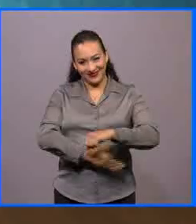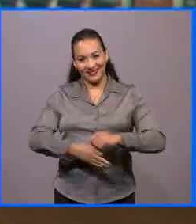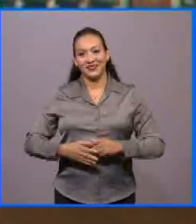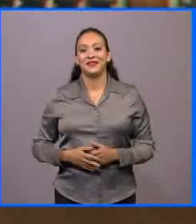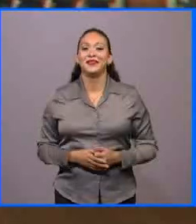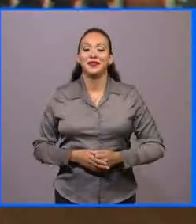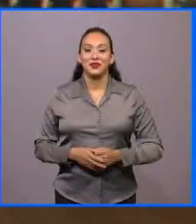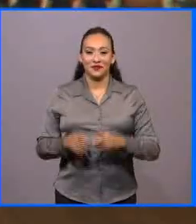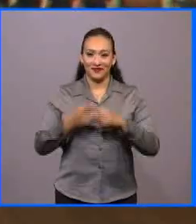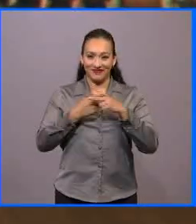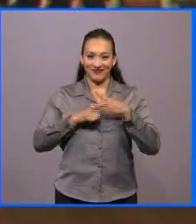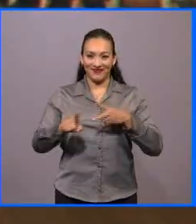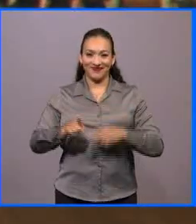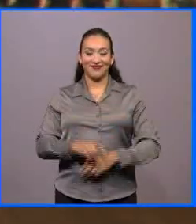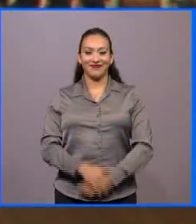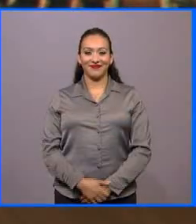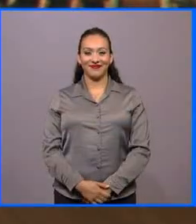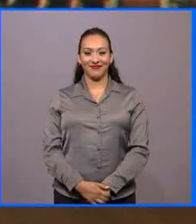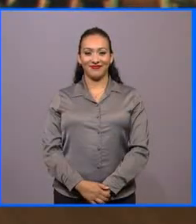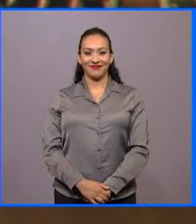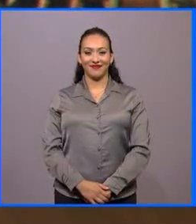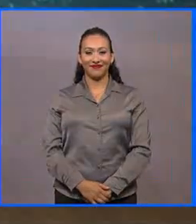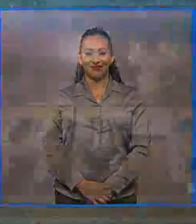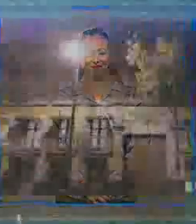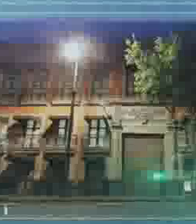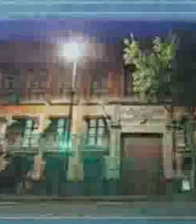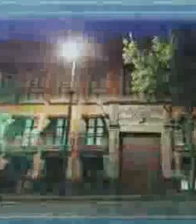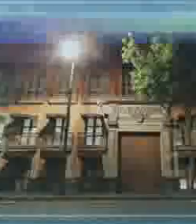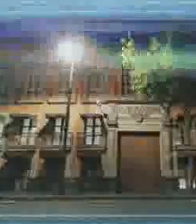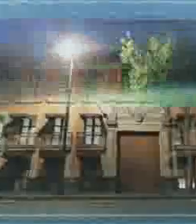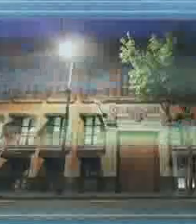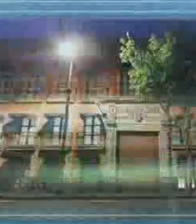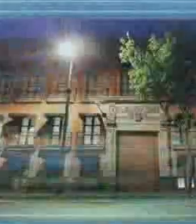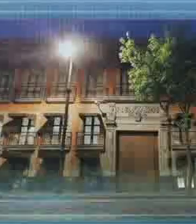de señas mexicana. Comenzamos.